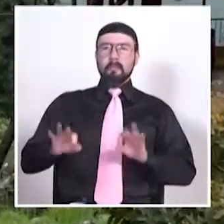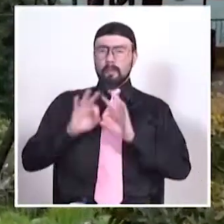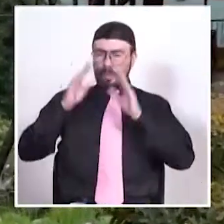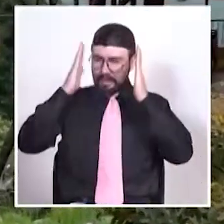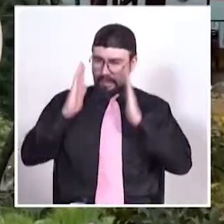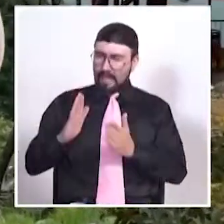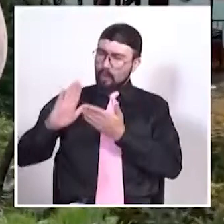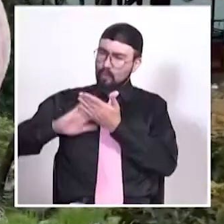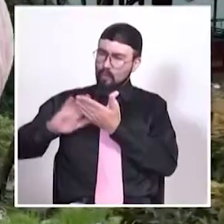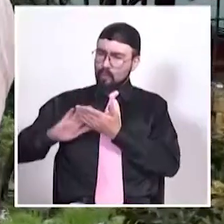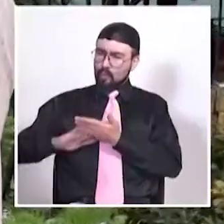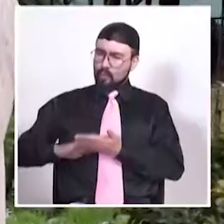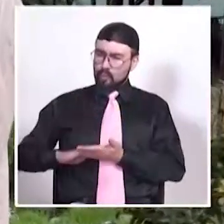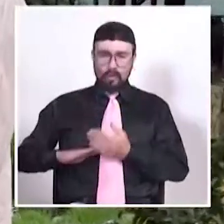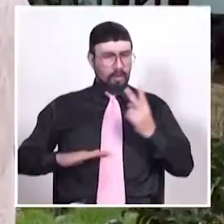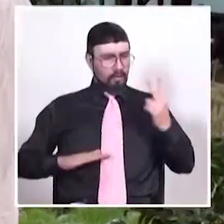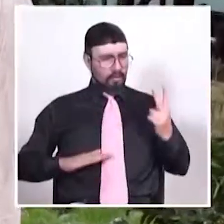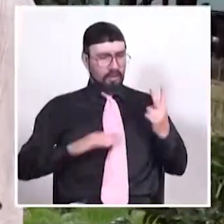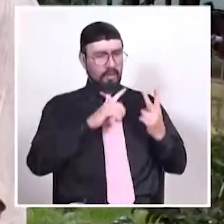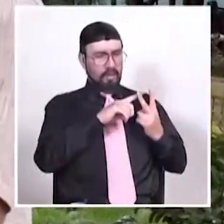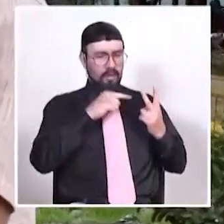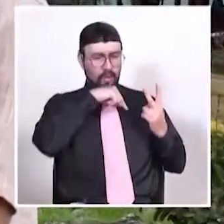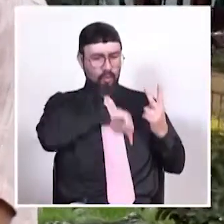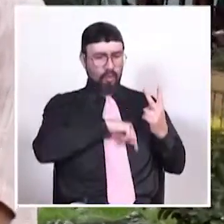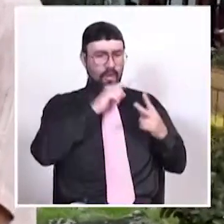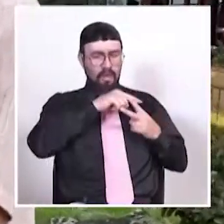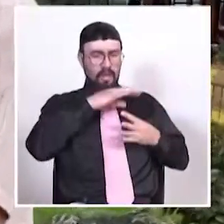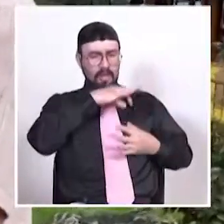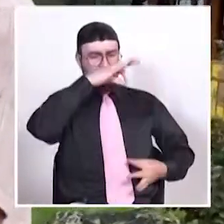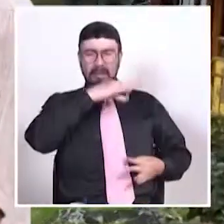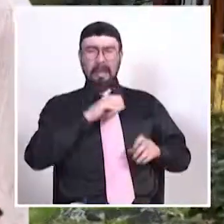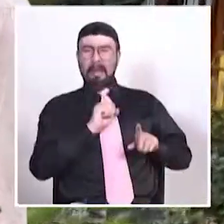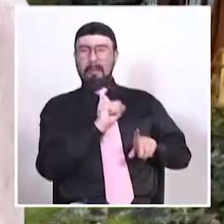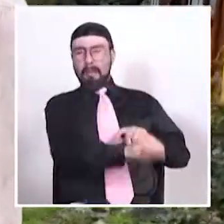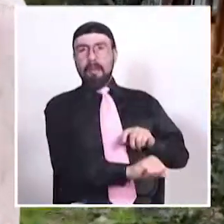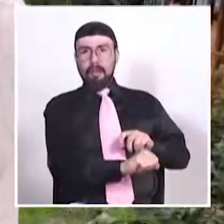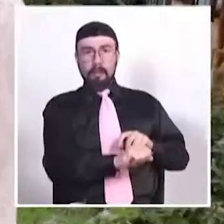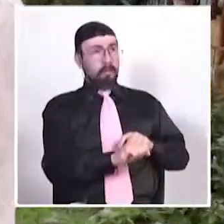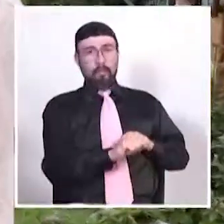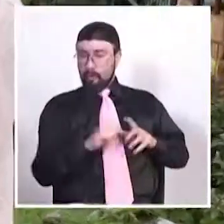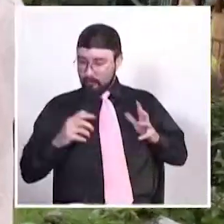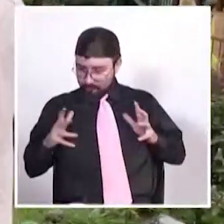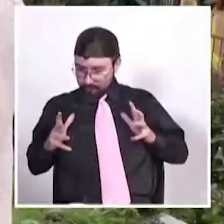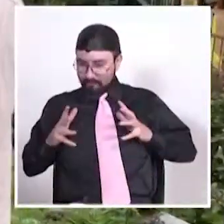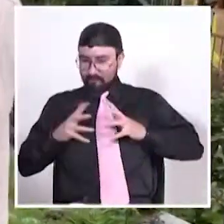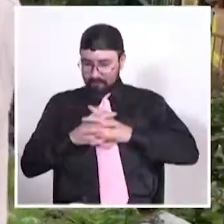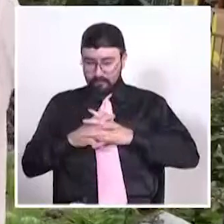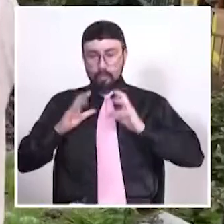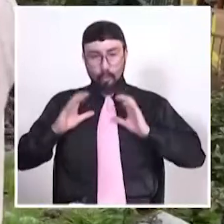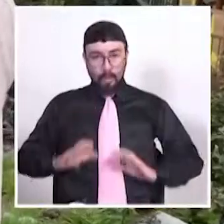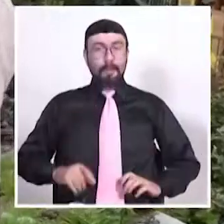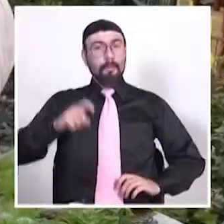atendido y las otras dos partes de esa unidad no pueden separarse de la primera.